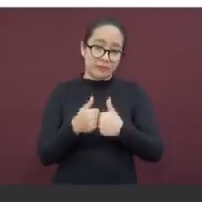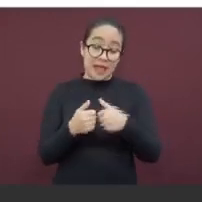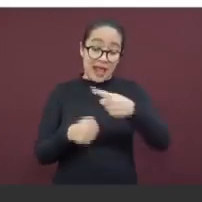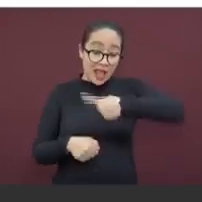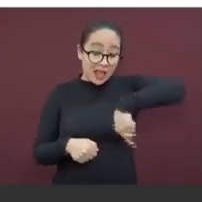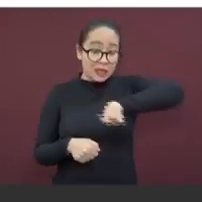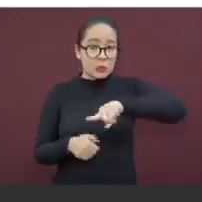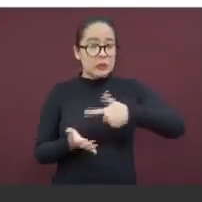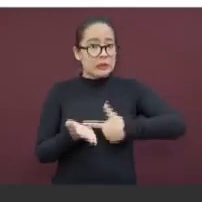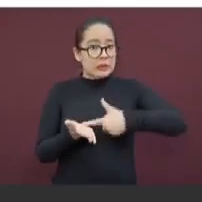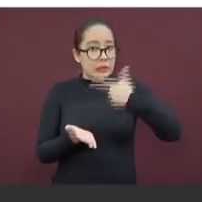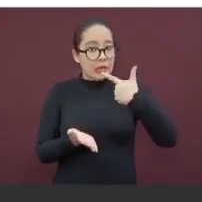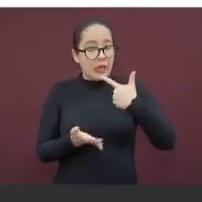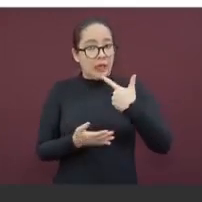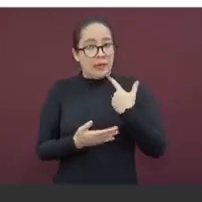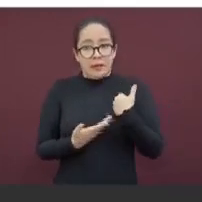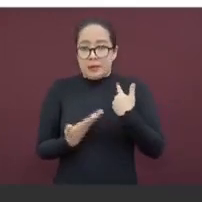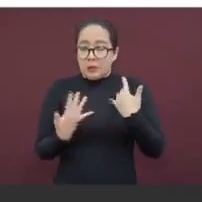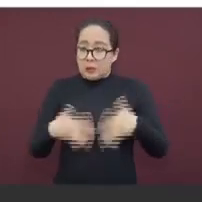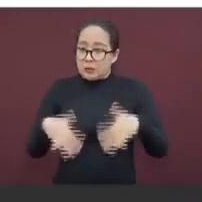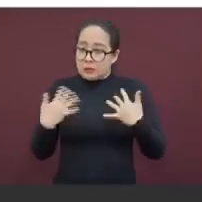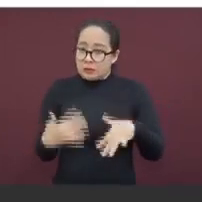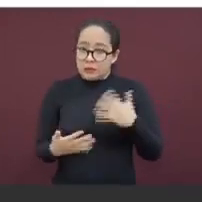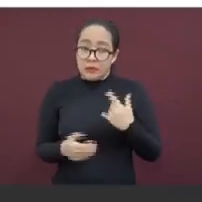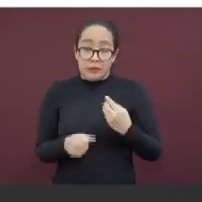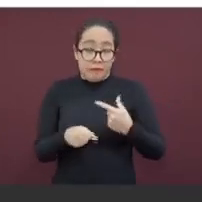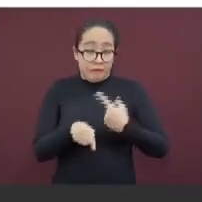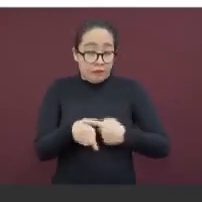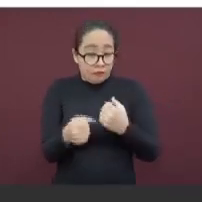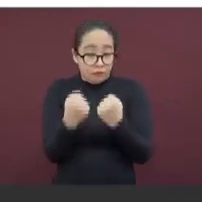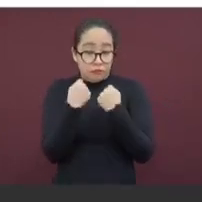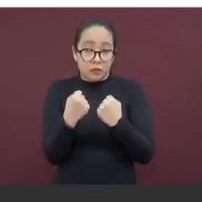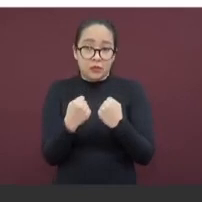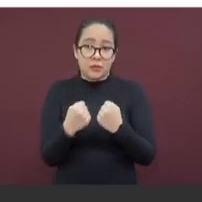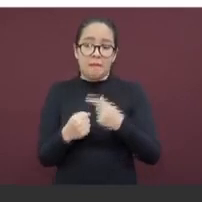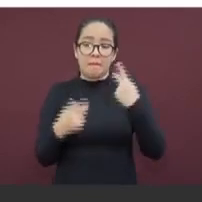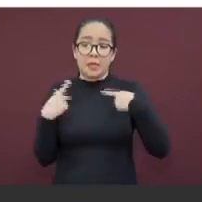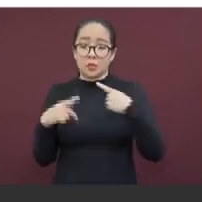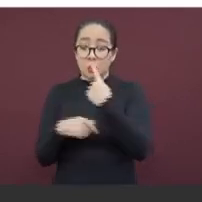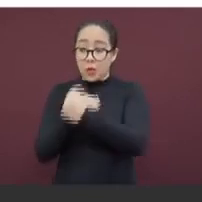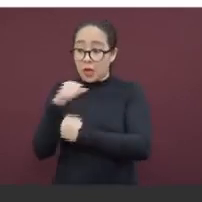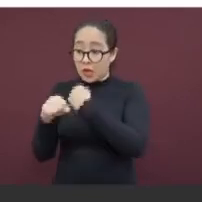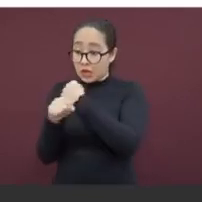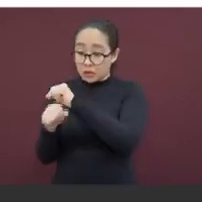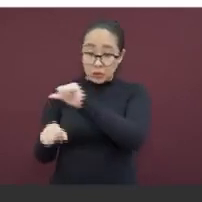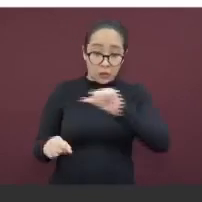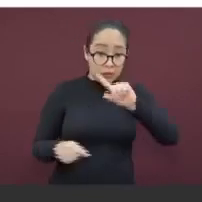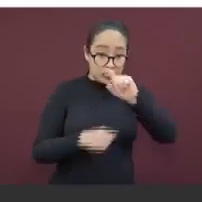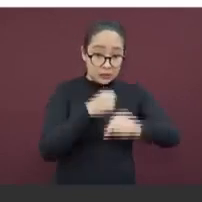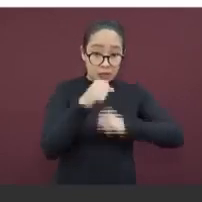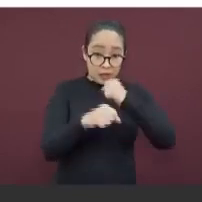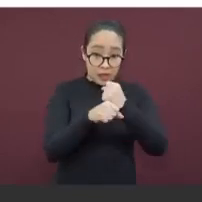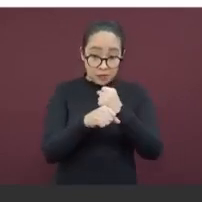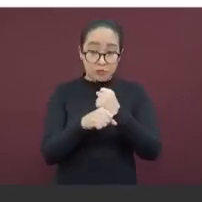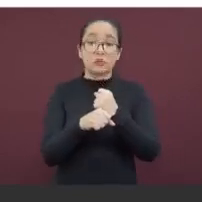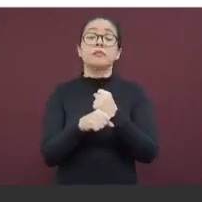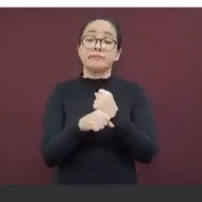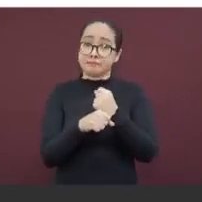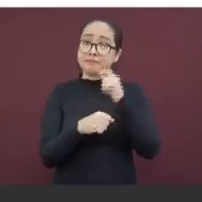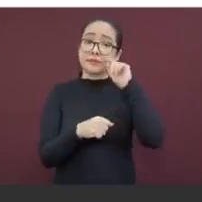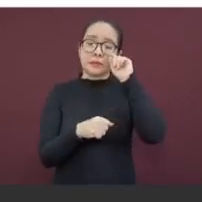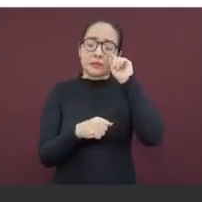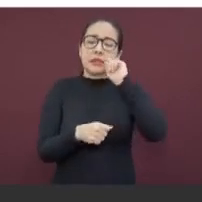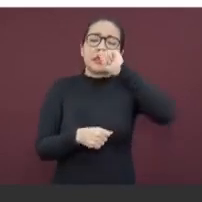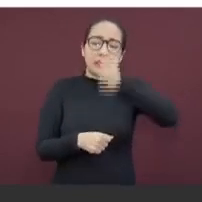presentaban cuadros más severos tanto en pacientes desde menores de un año hasta 100 años lo que indica que la